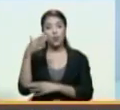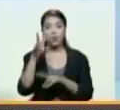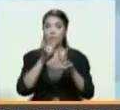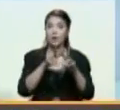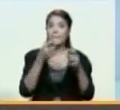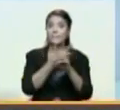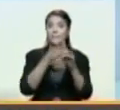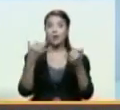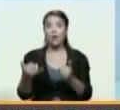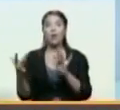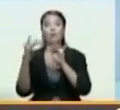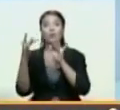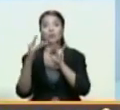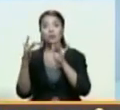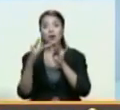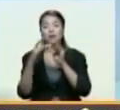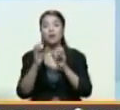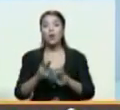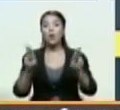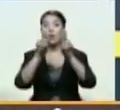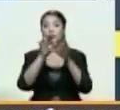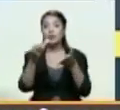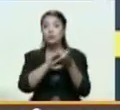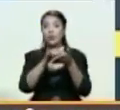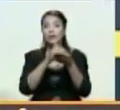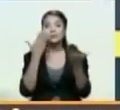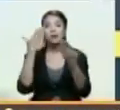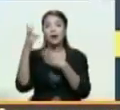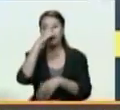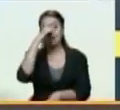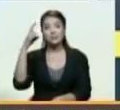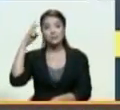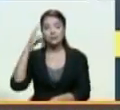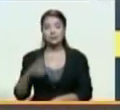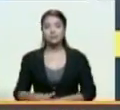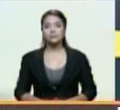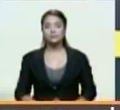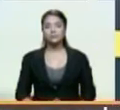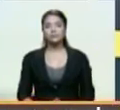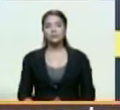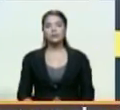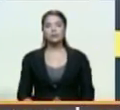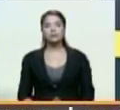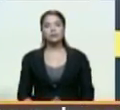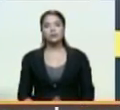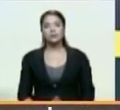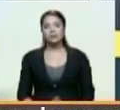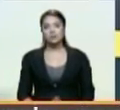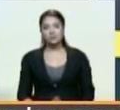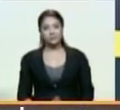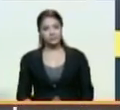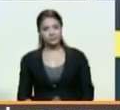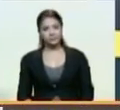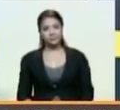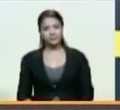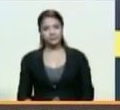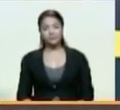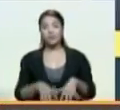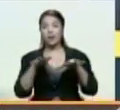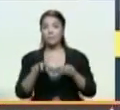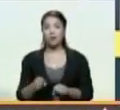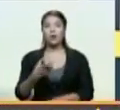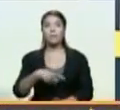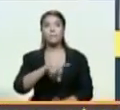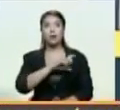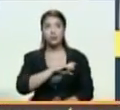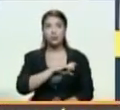Pero nos vamos de inmediato a la sede de la Organización de Naciones Unidas en Nueva York. Palabras del canciller Jorge Arias. El imperio español, gracias a la acción de Simón Bolívar, esta